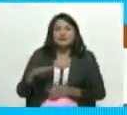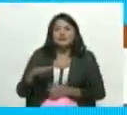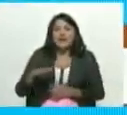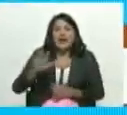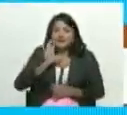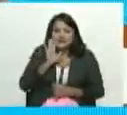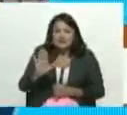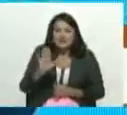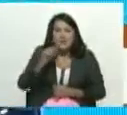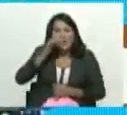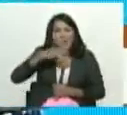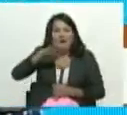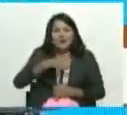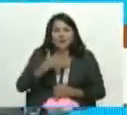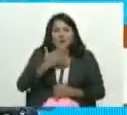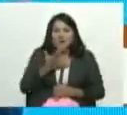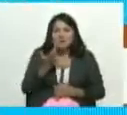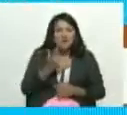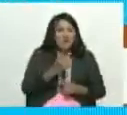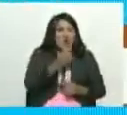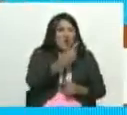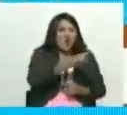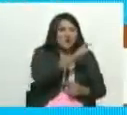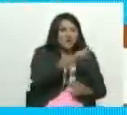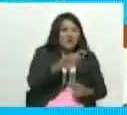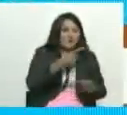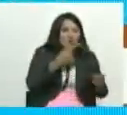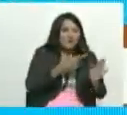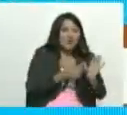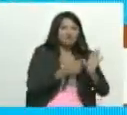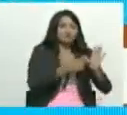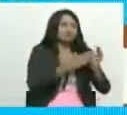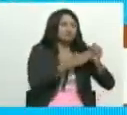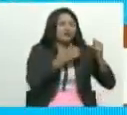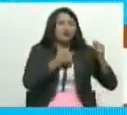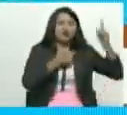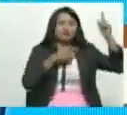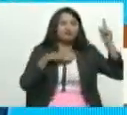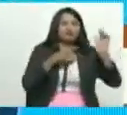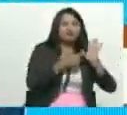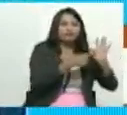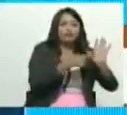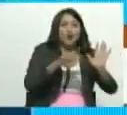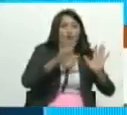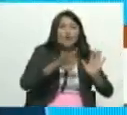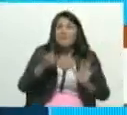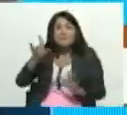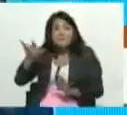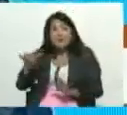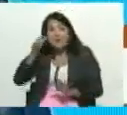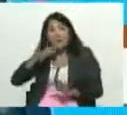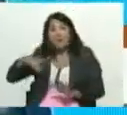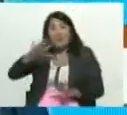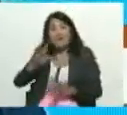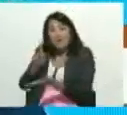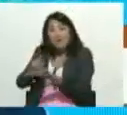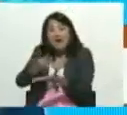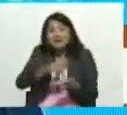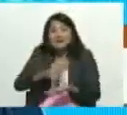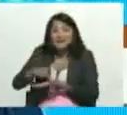un pueblo que ya no es representado que ya tiene la dignidad de estar presente en la realidad no como una imagen